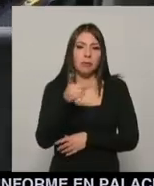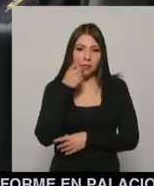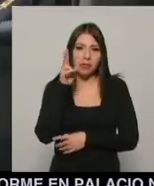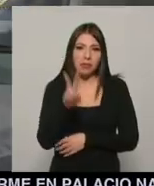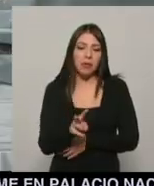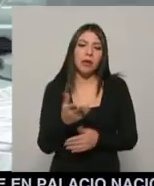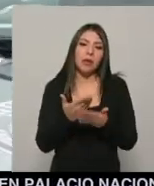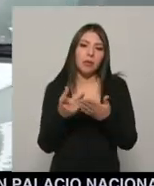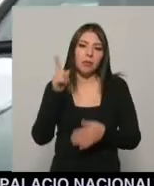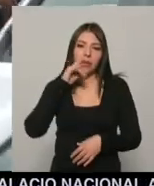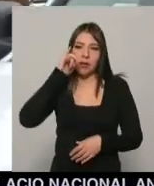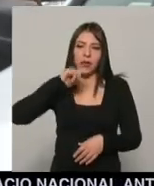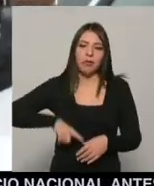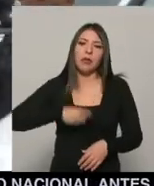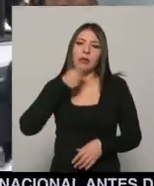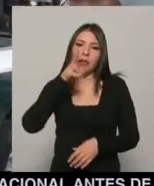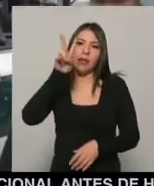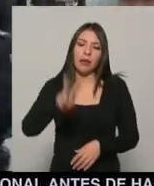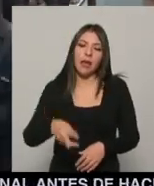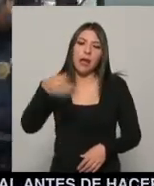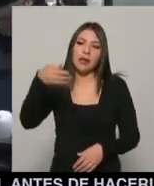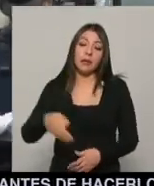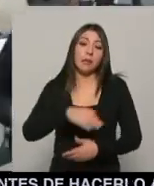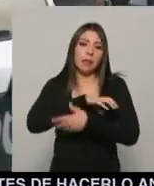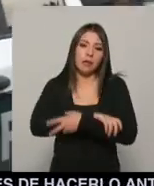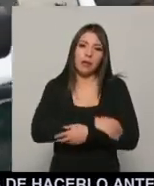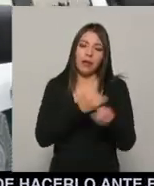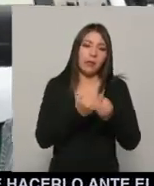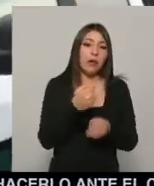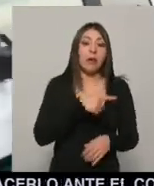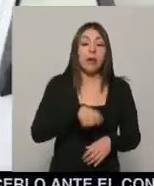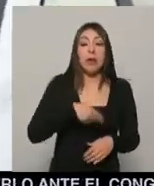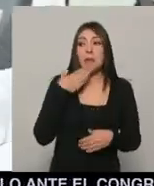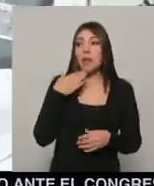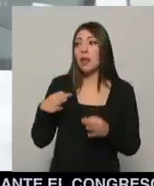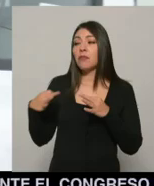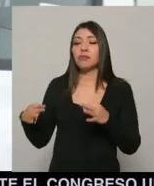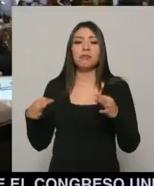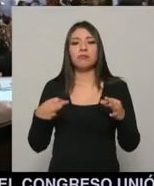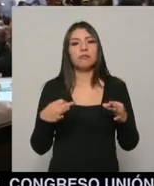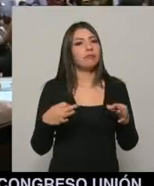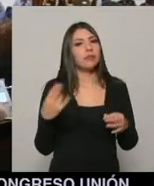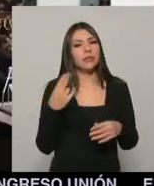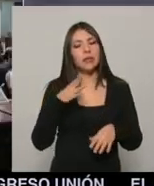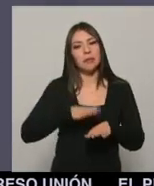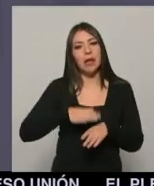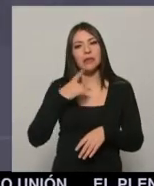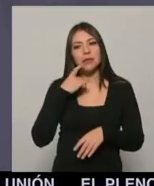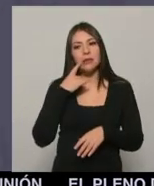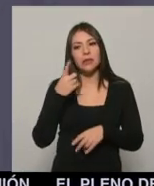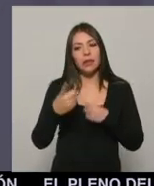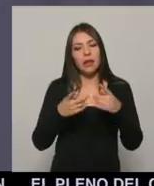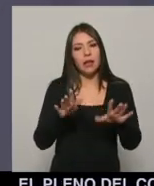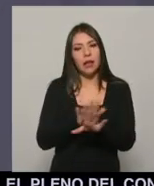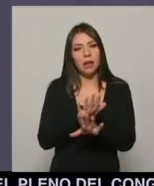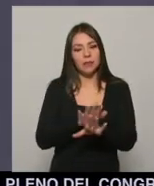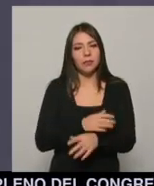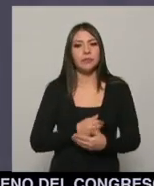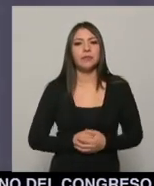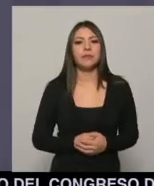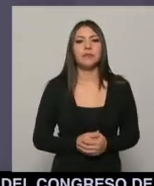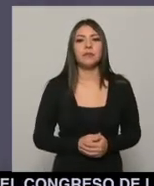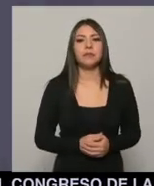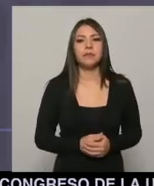la jefa de gobierno también va a tener que decir no estamos tan bien, vamos a tener que dar más resultados. Claro que sí, bueno, sobre todo